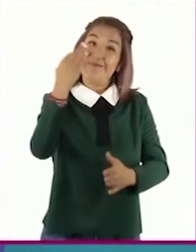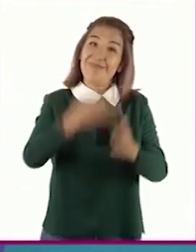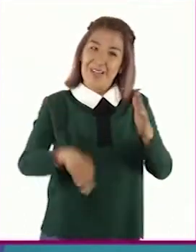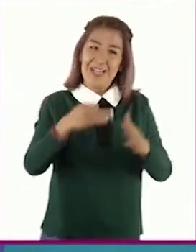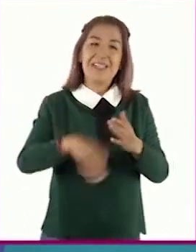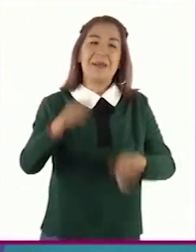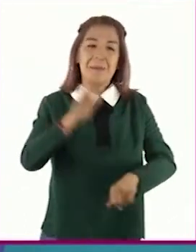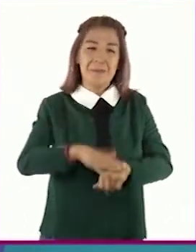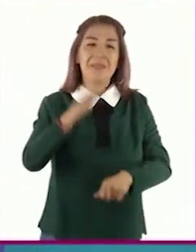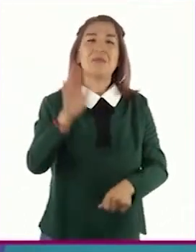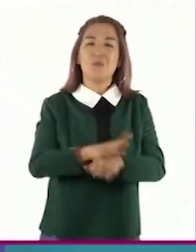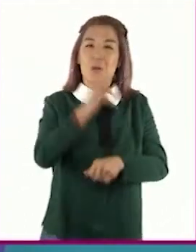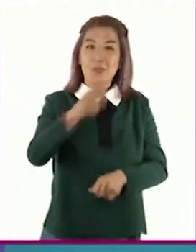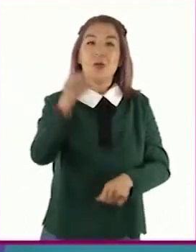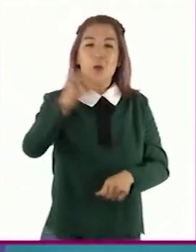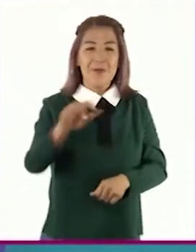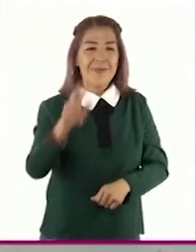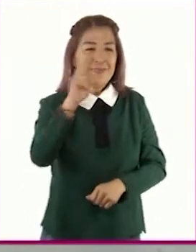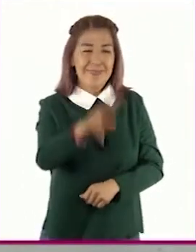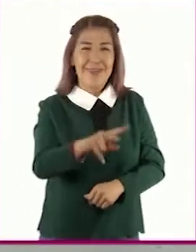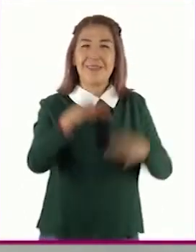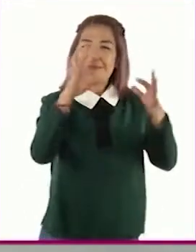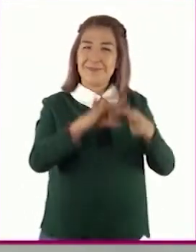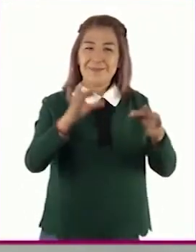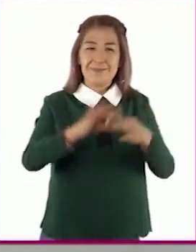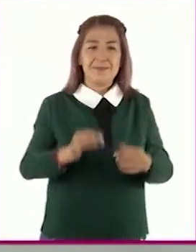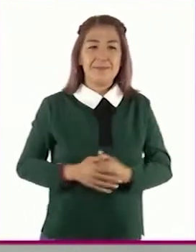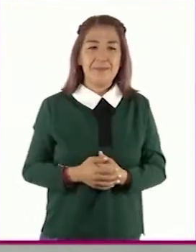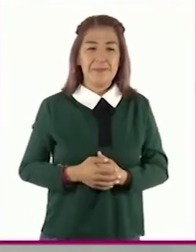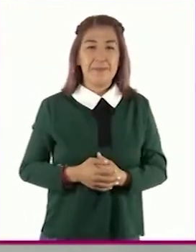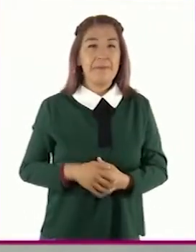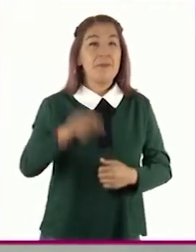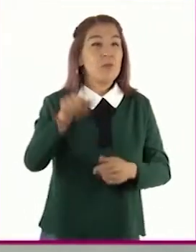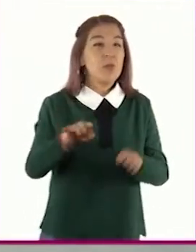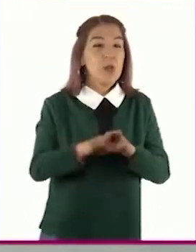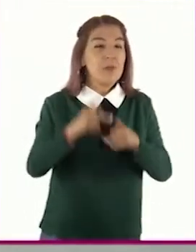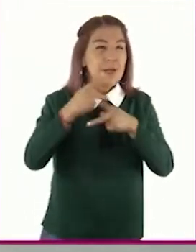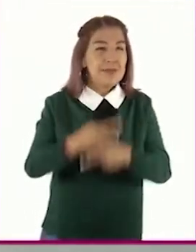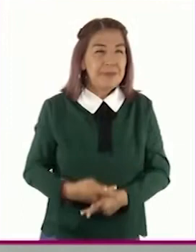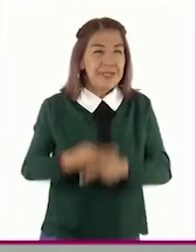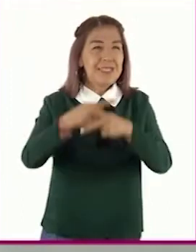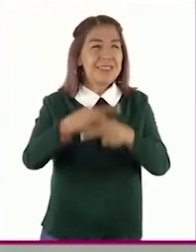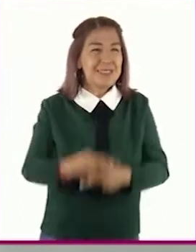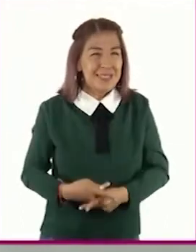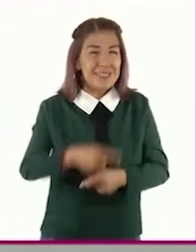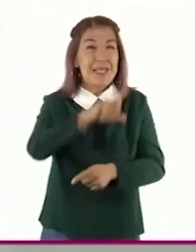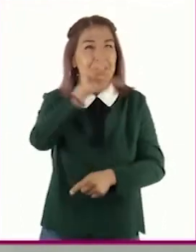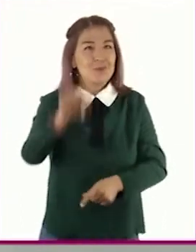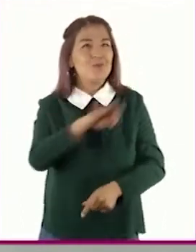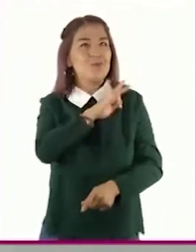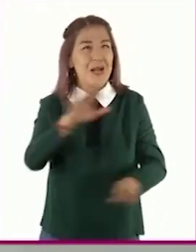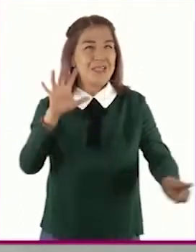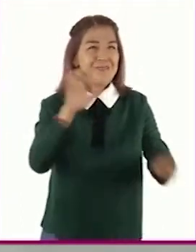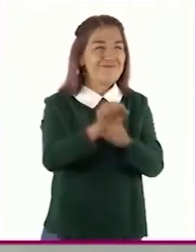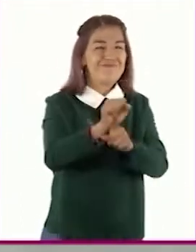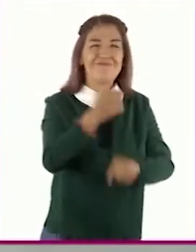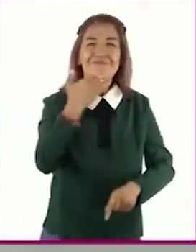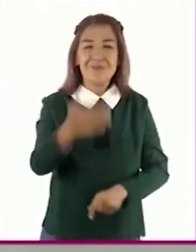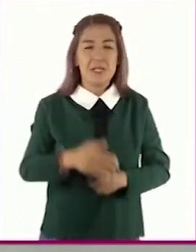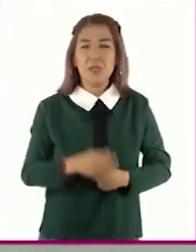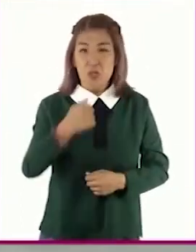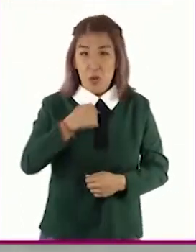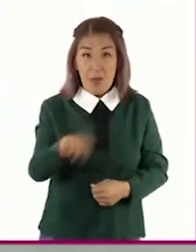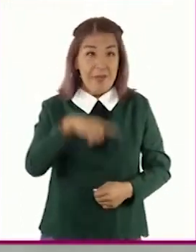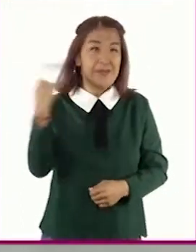no se pierdan este capítulo. El que persevera alcanza. Y como yo no me rindo, iniciaré